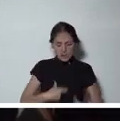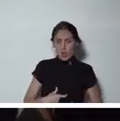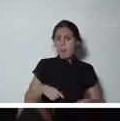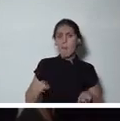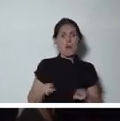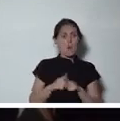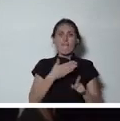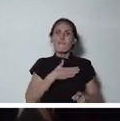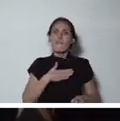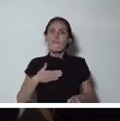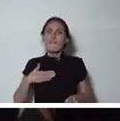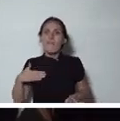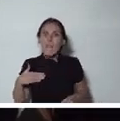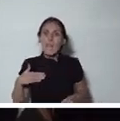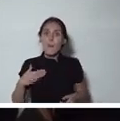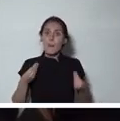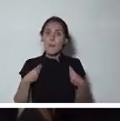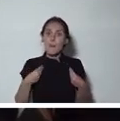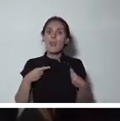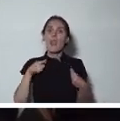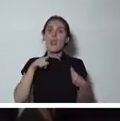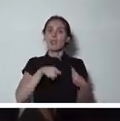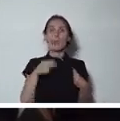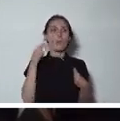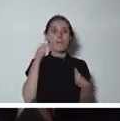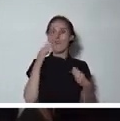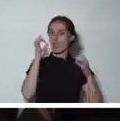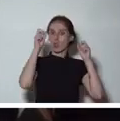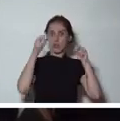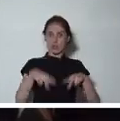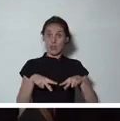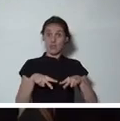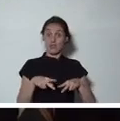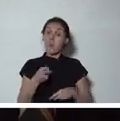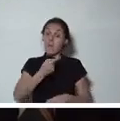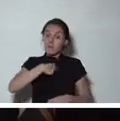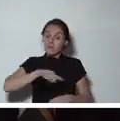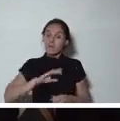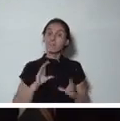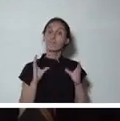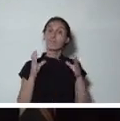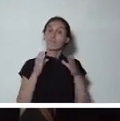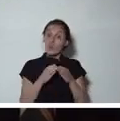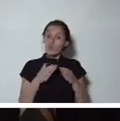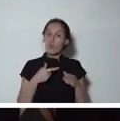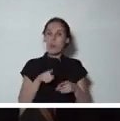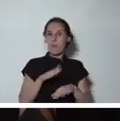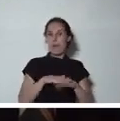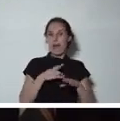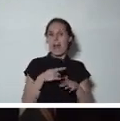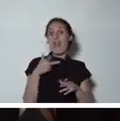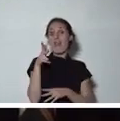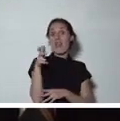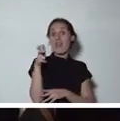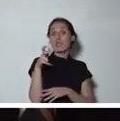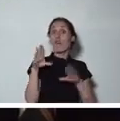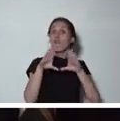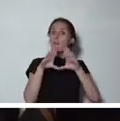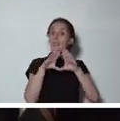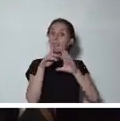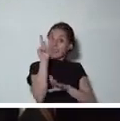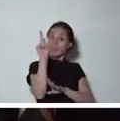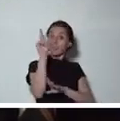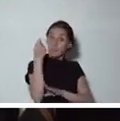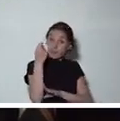de discriminación la agenda feminista la consolidación de la nueva generación de derechos feministas tiene que ver también como decía la